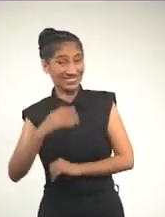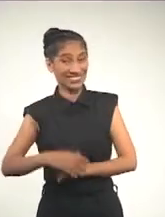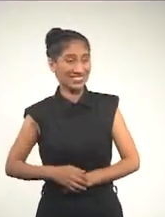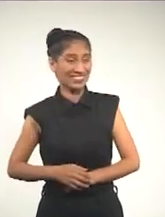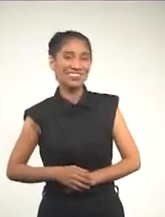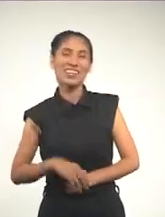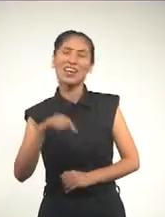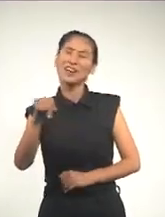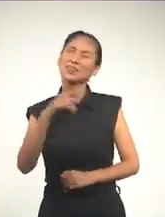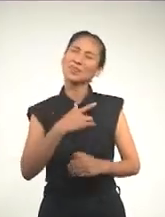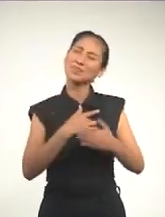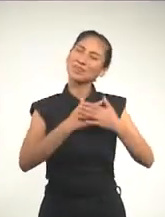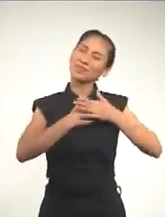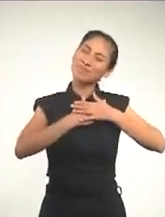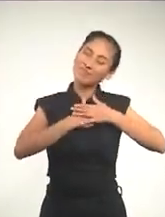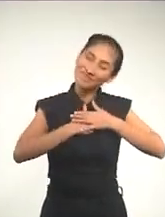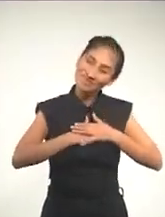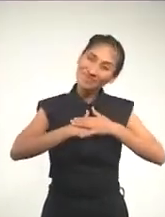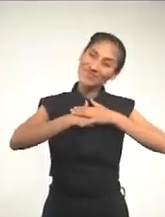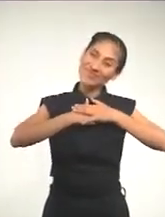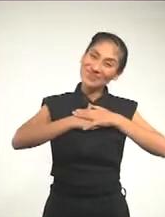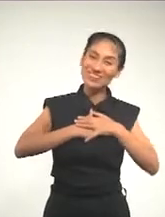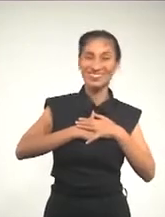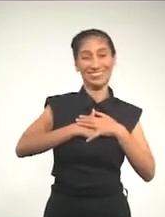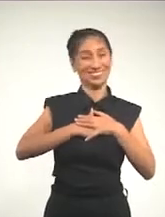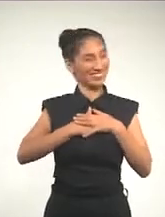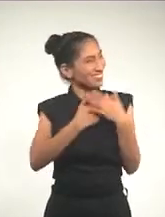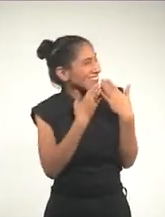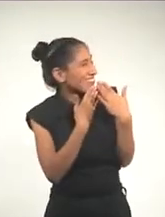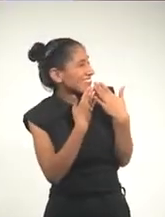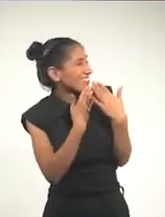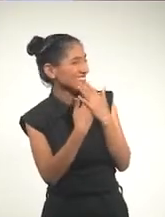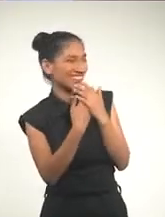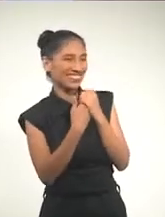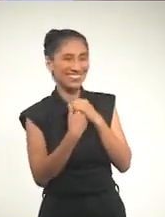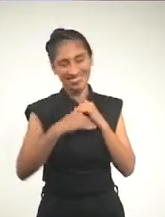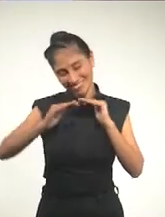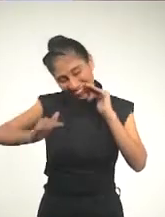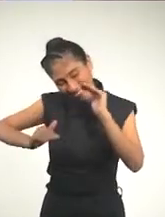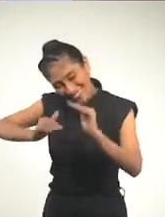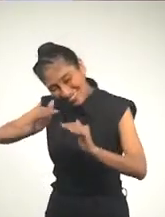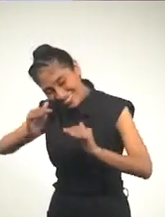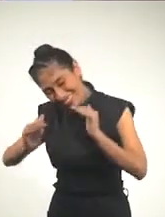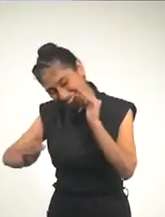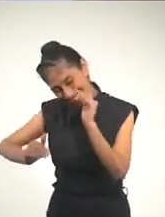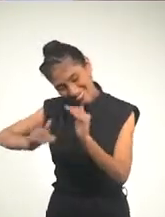¿Sabes qué, Héctor? Ahora me siento mucho más tranquilo. Gracias.